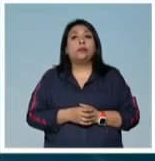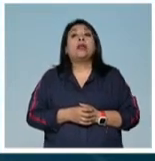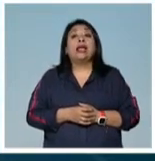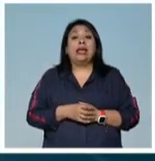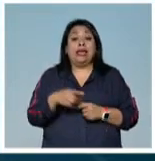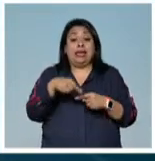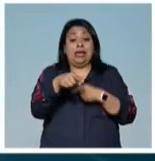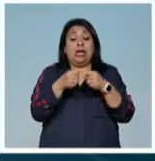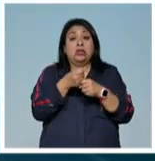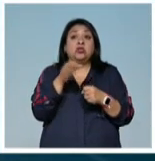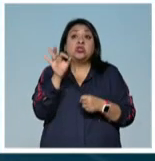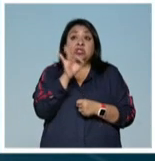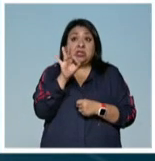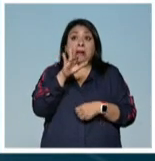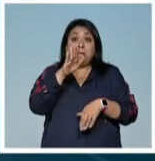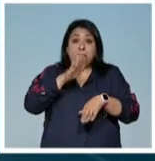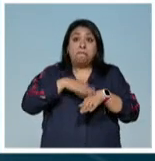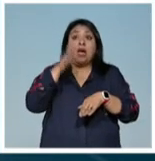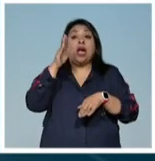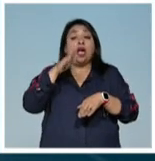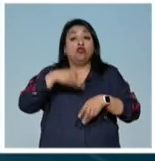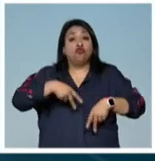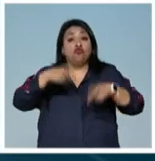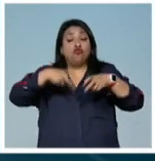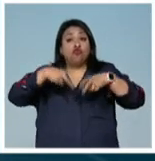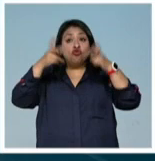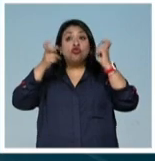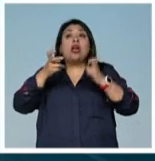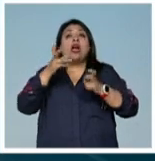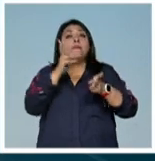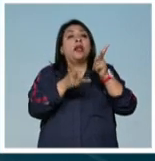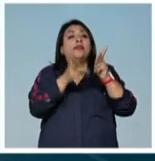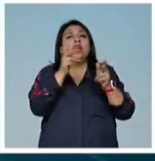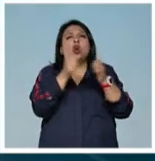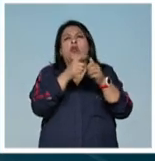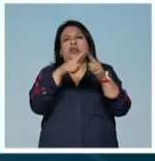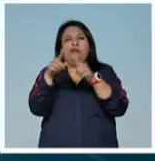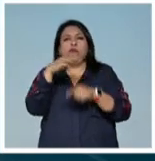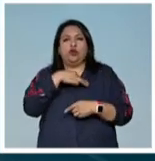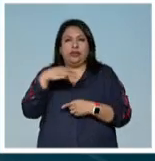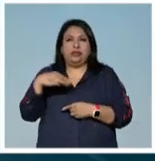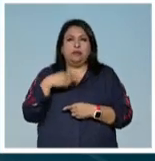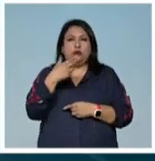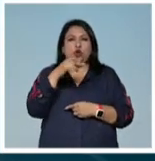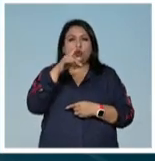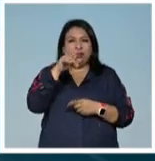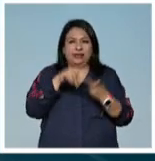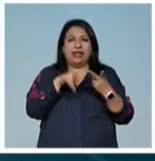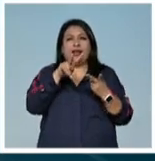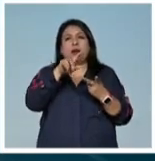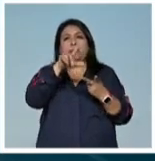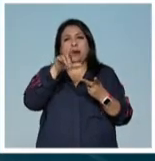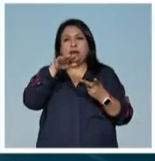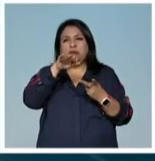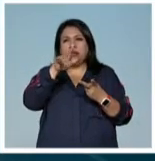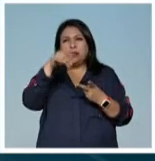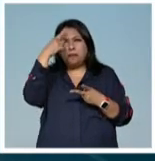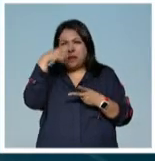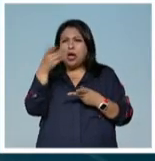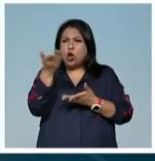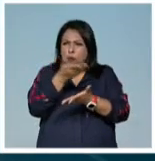Este año es probable que se incrementen los acervos, ya que se está en pláticas con varios municipios de la Huasteca y del Valle del Mezquital para